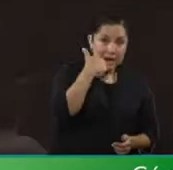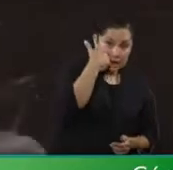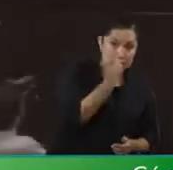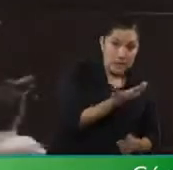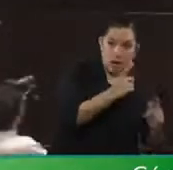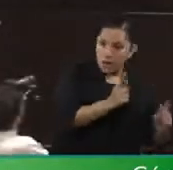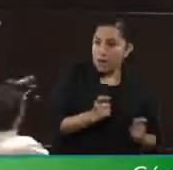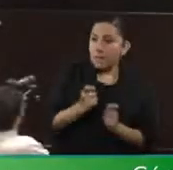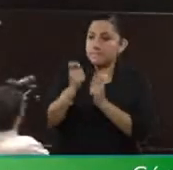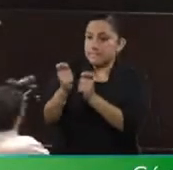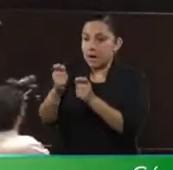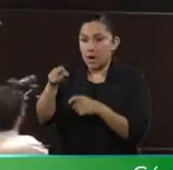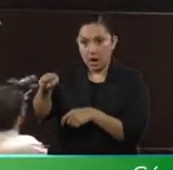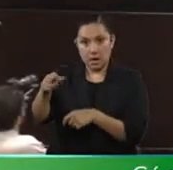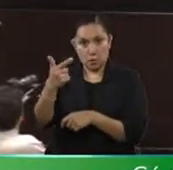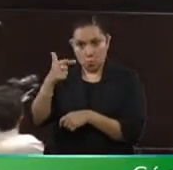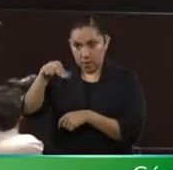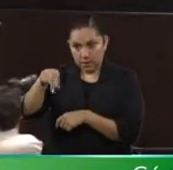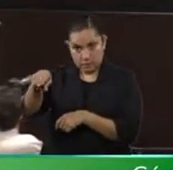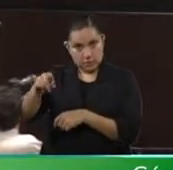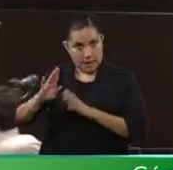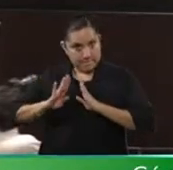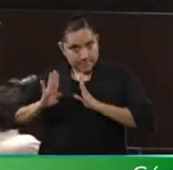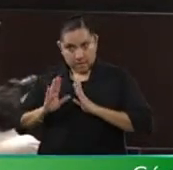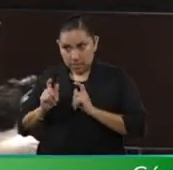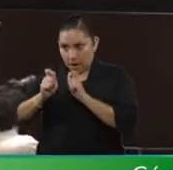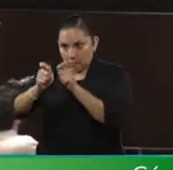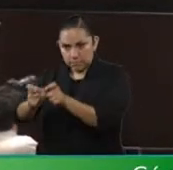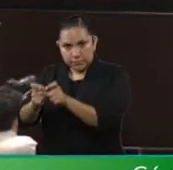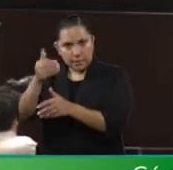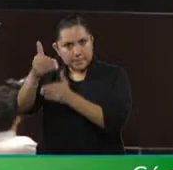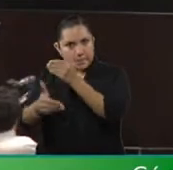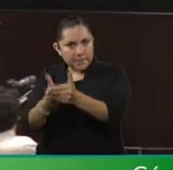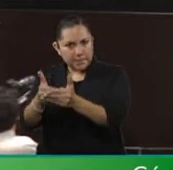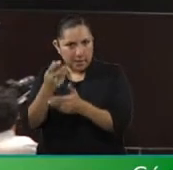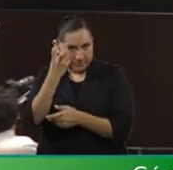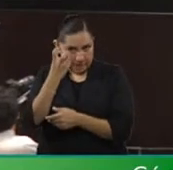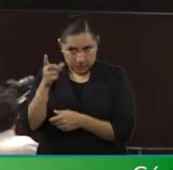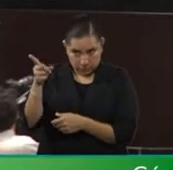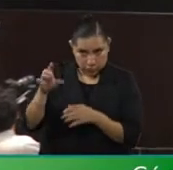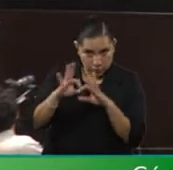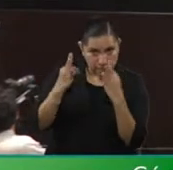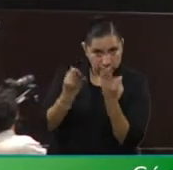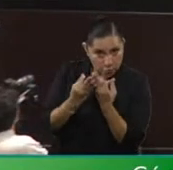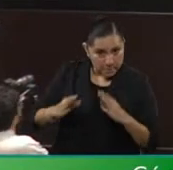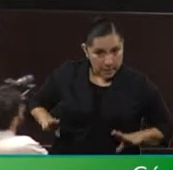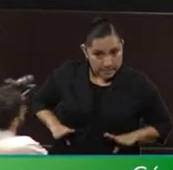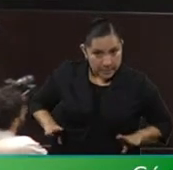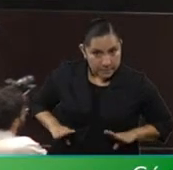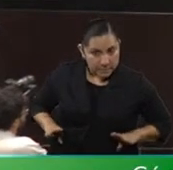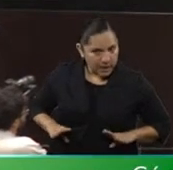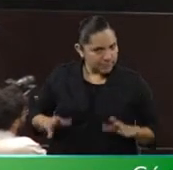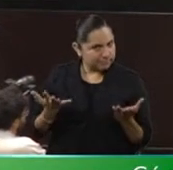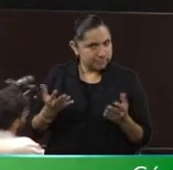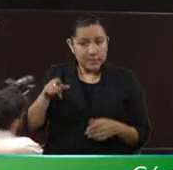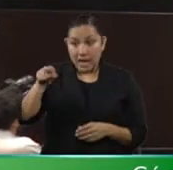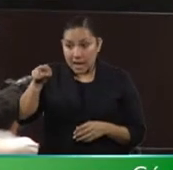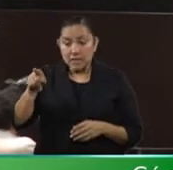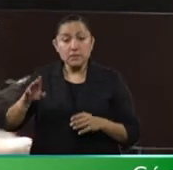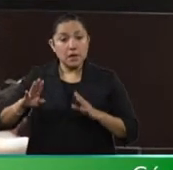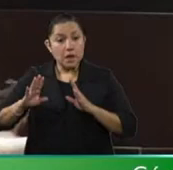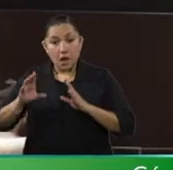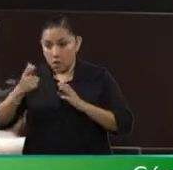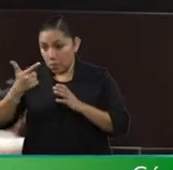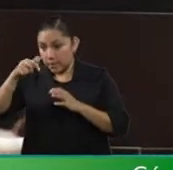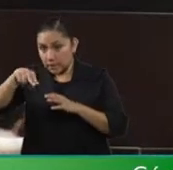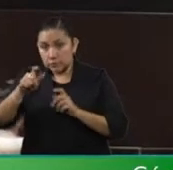su legado como régimen a todas ellas esta militarización no se ha limitado únicamente al ámbito de la seguridad pública se ha